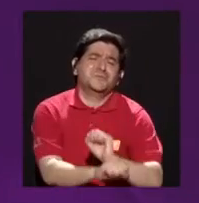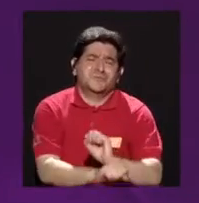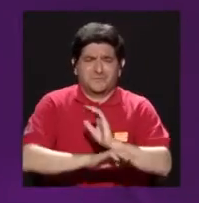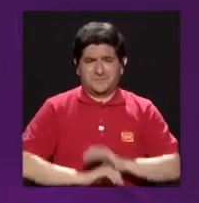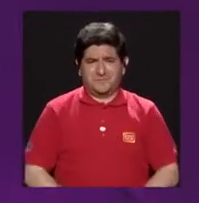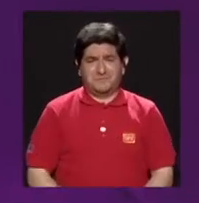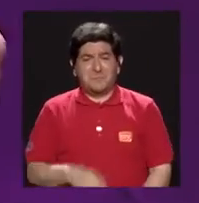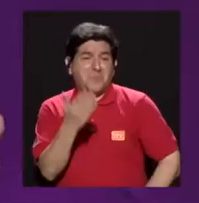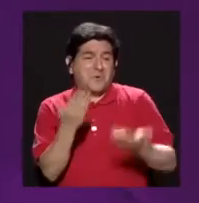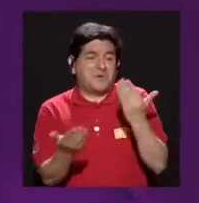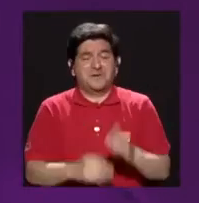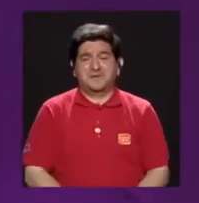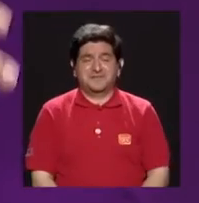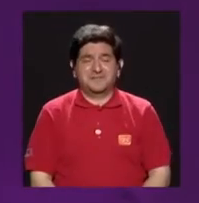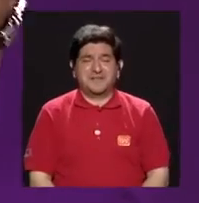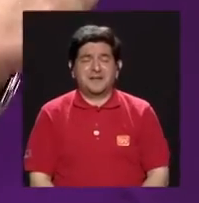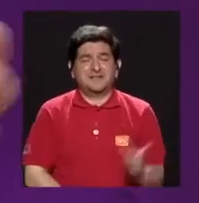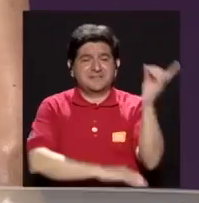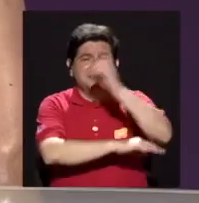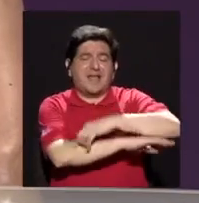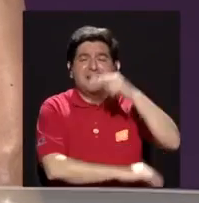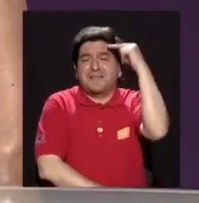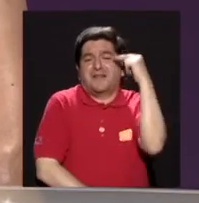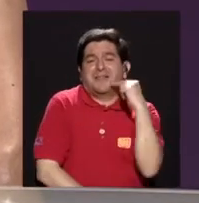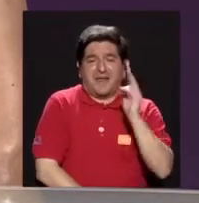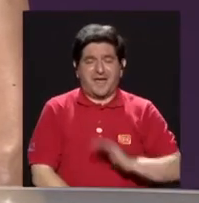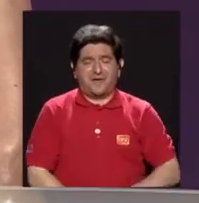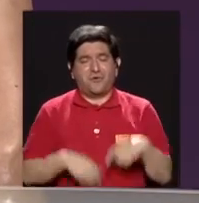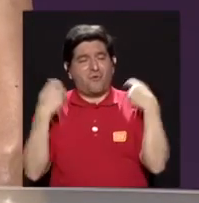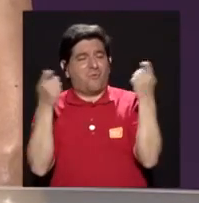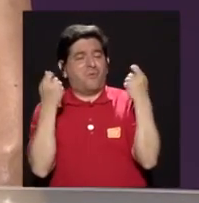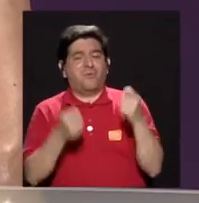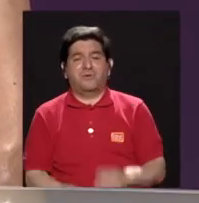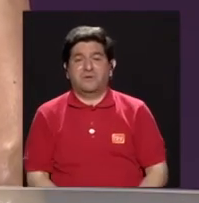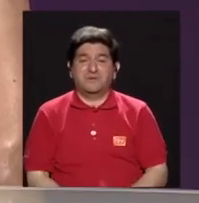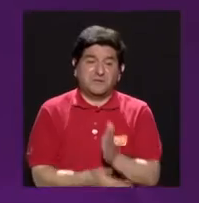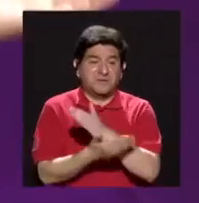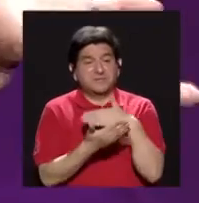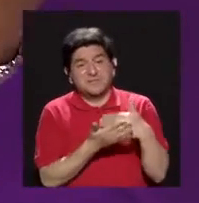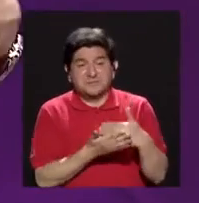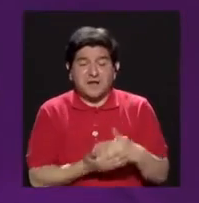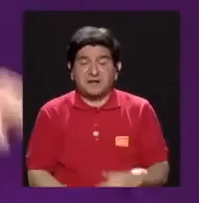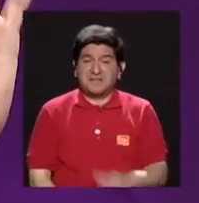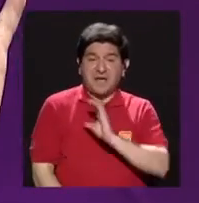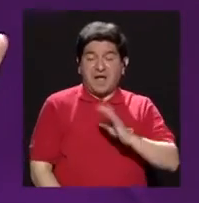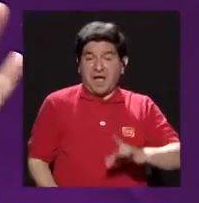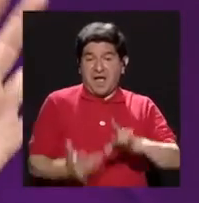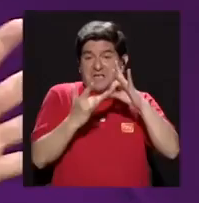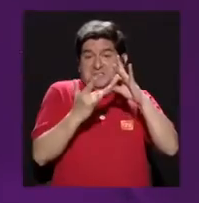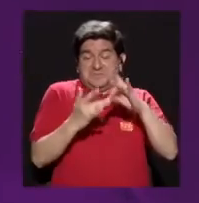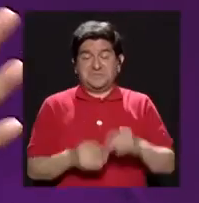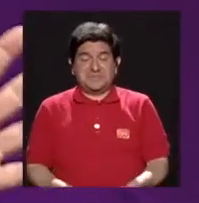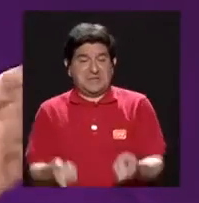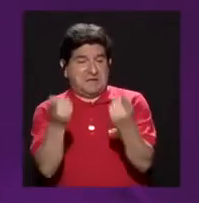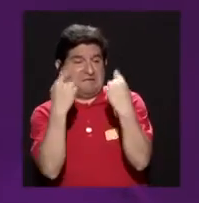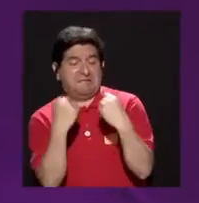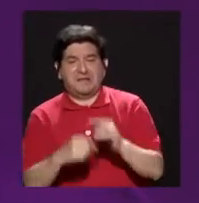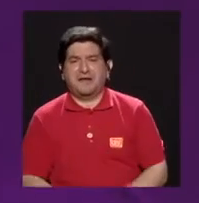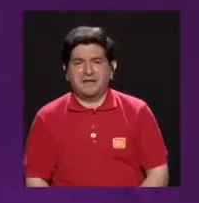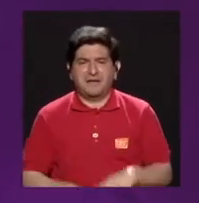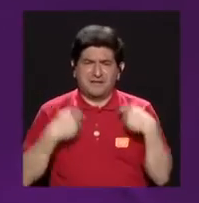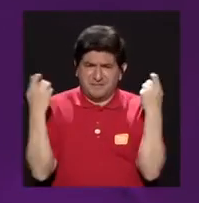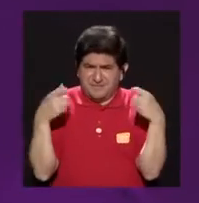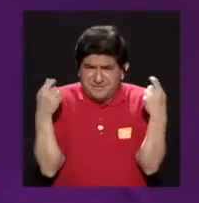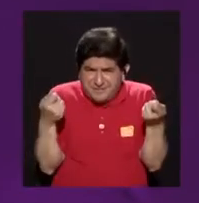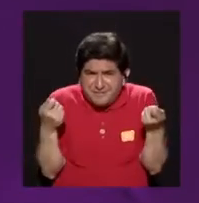porque de repente se celebra el Día del Negro y entonces, sin embargo, es como parte, ¿verdad?, la rareza que traemos un día aquí, ¿verdad?, para